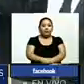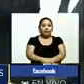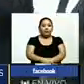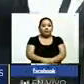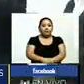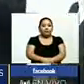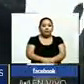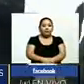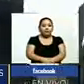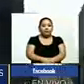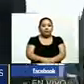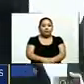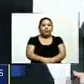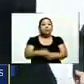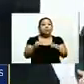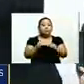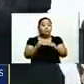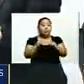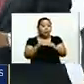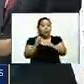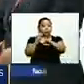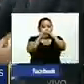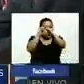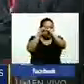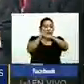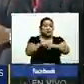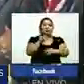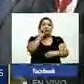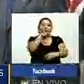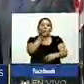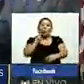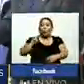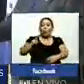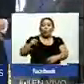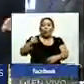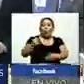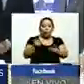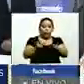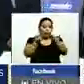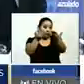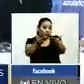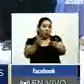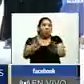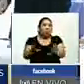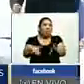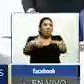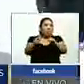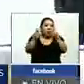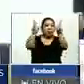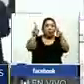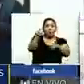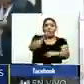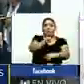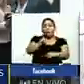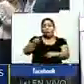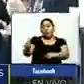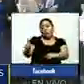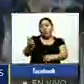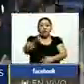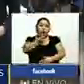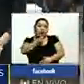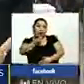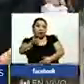Aquí están también los periodistas. Estos premios son entregados cada año en el marco de la celebración del Día del